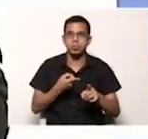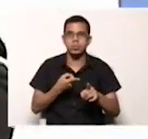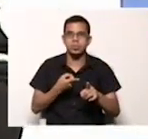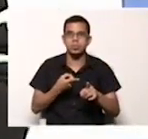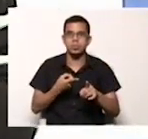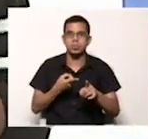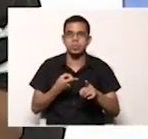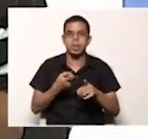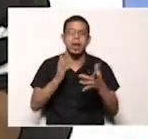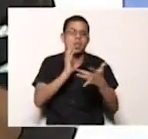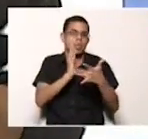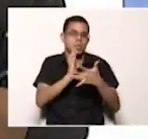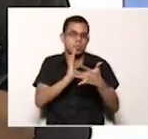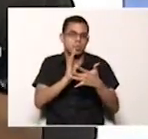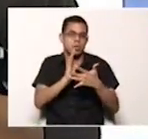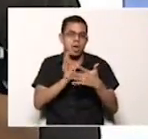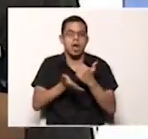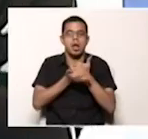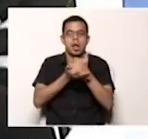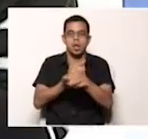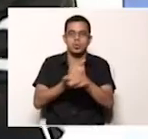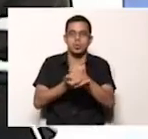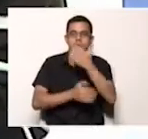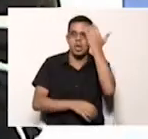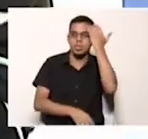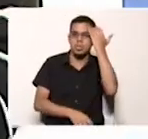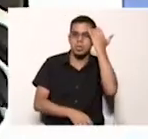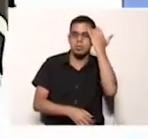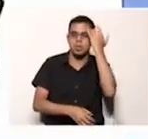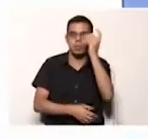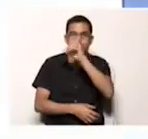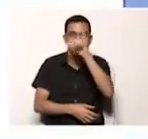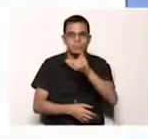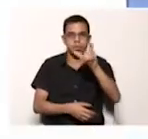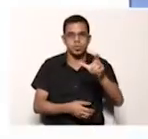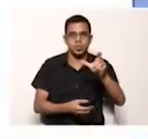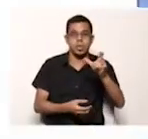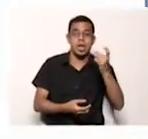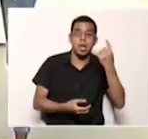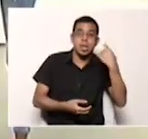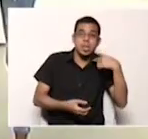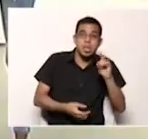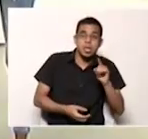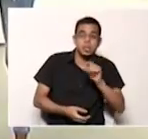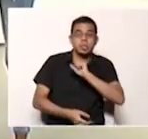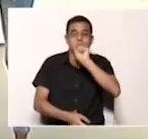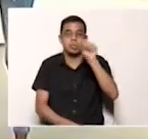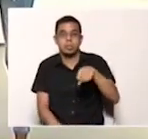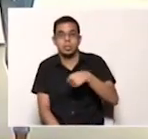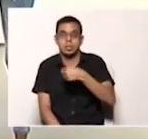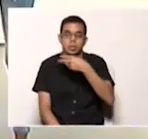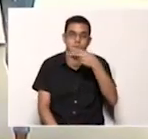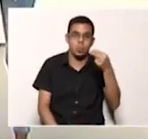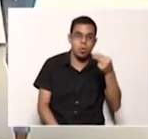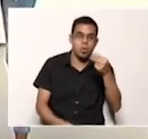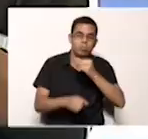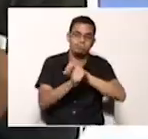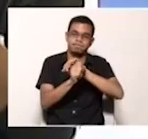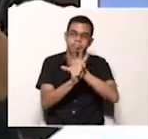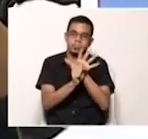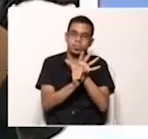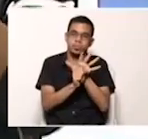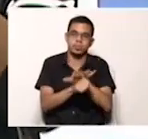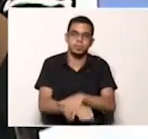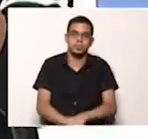¿ok?, el virus, sobre los, podríamos decirlo así, los ¿Cómo termómetros funcionan esos aparatos, aprovechando por el